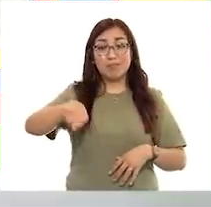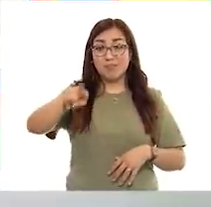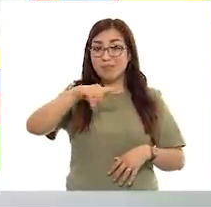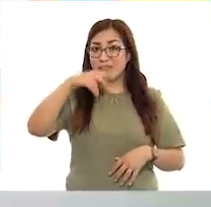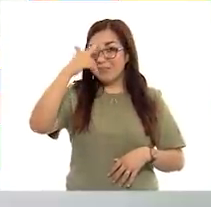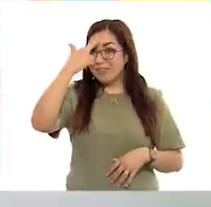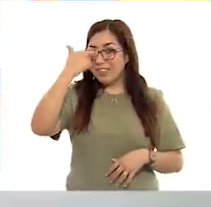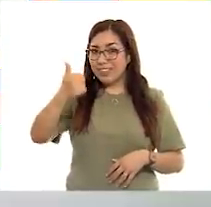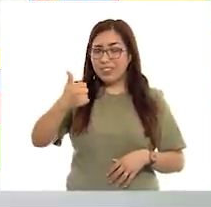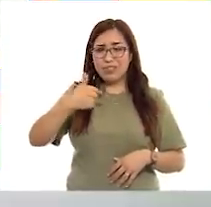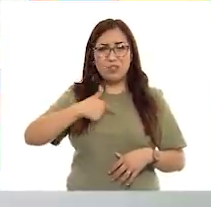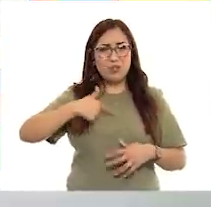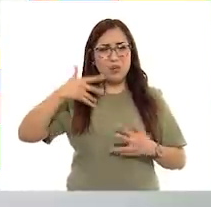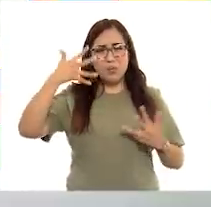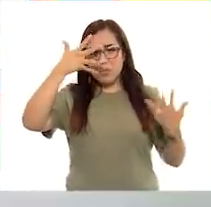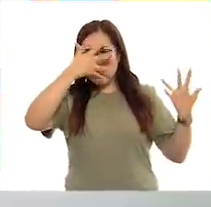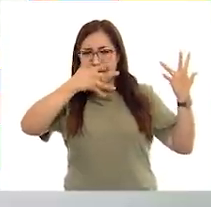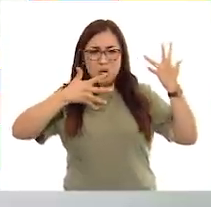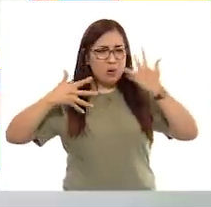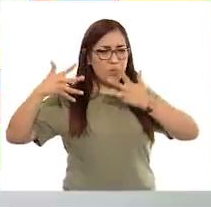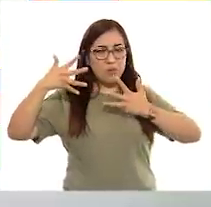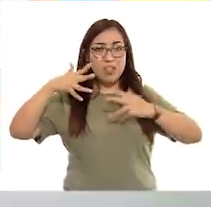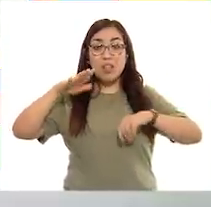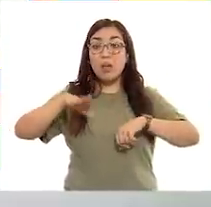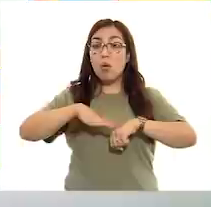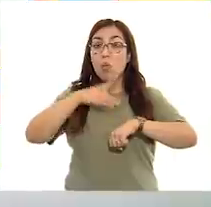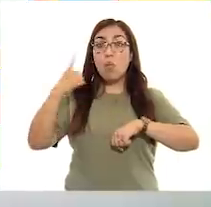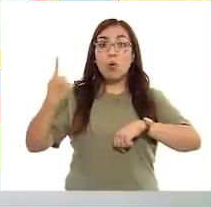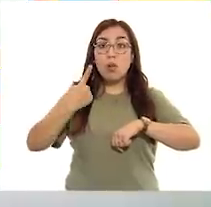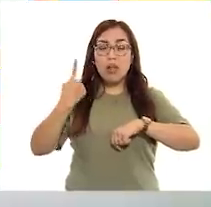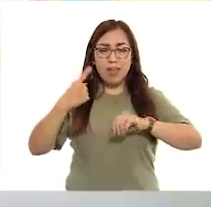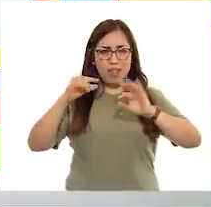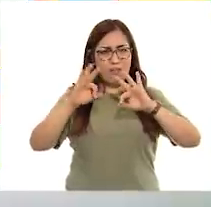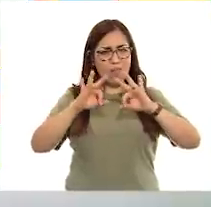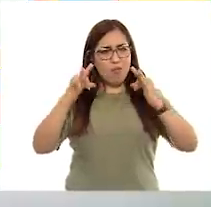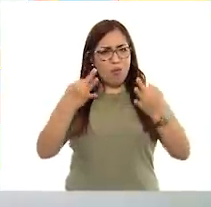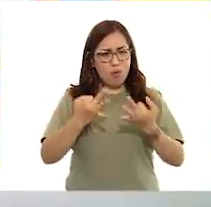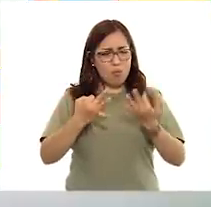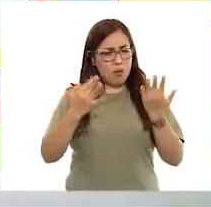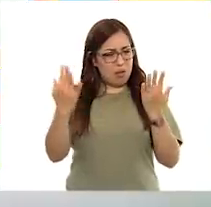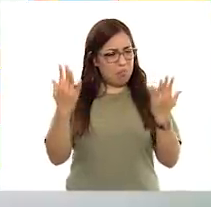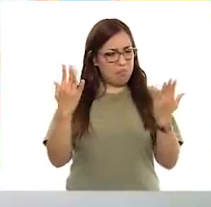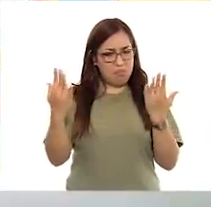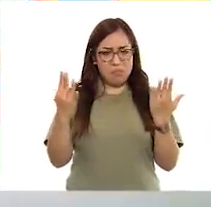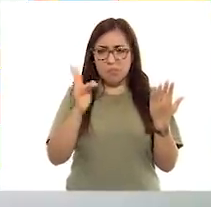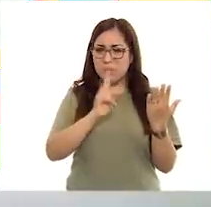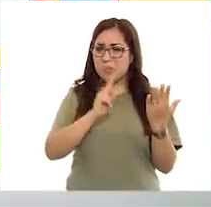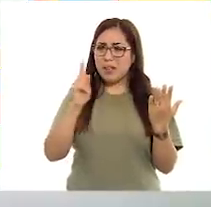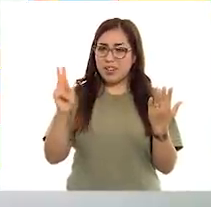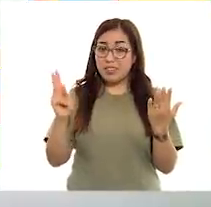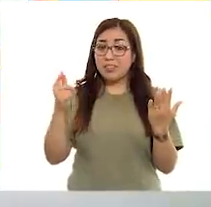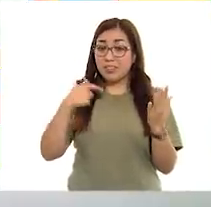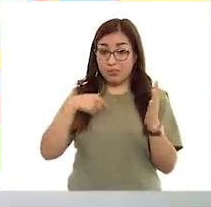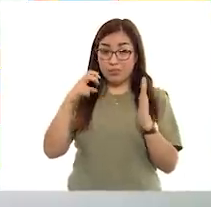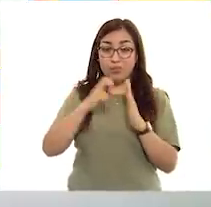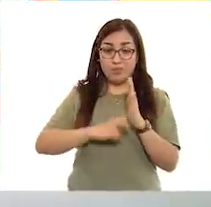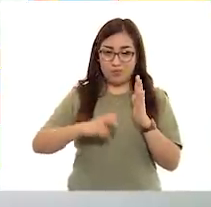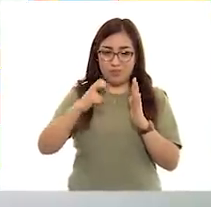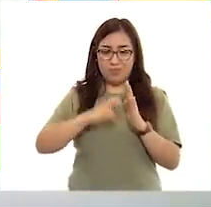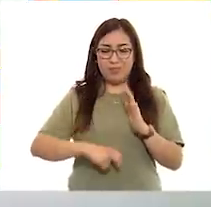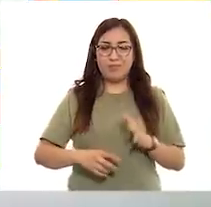razón. Me confundí. ¿Saben por qué? Porque su forma es muy parecida. ¿Lo corrijo? Claro que sí. A